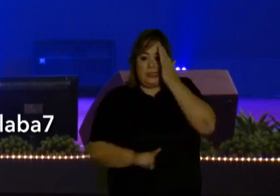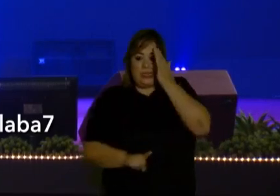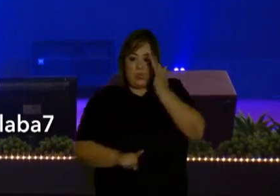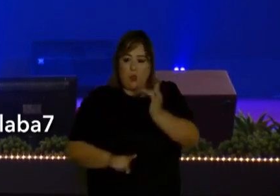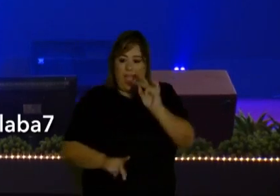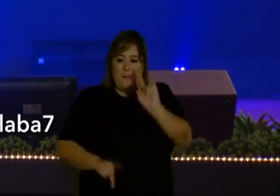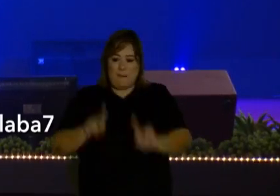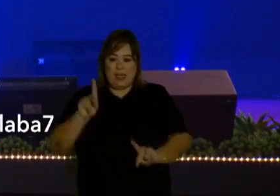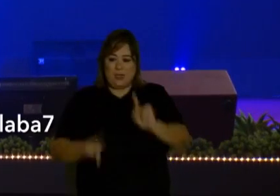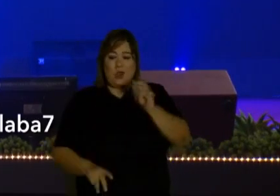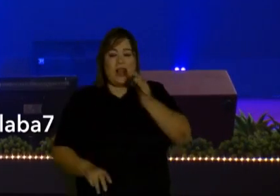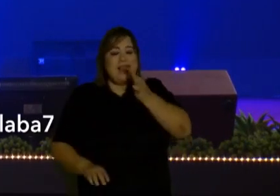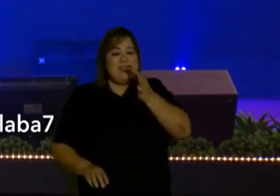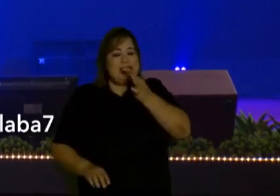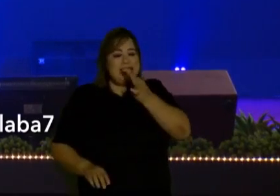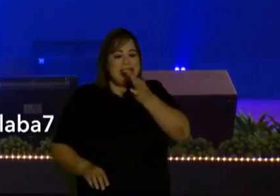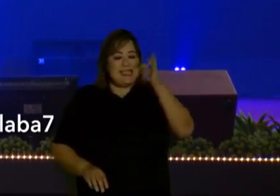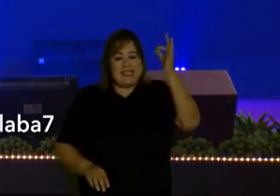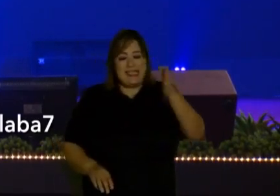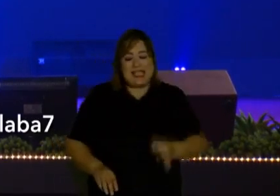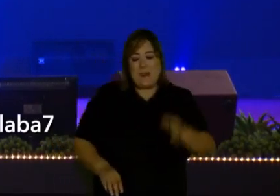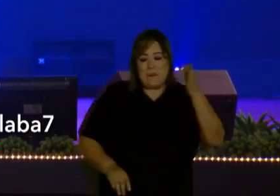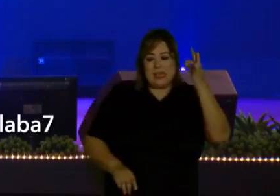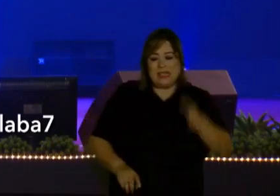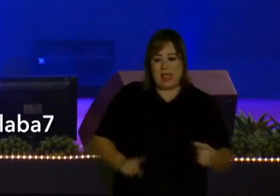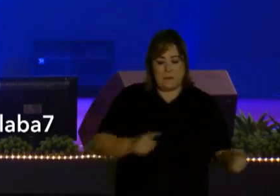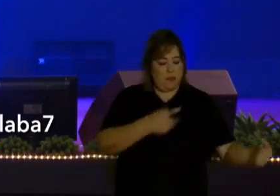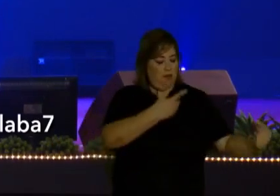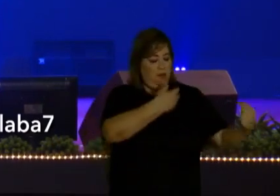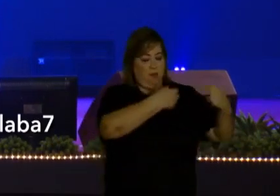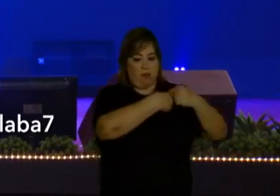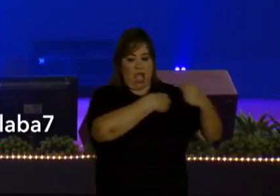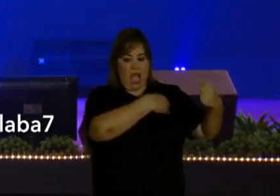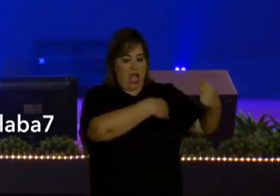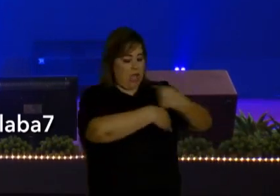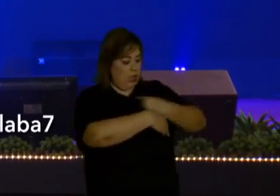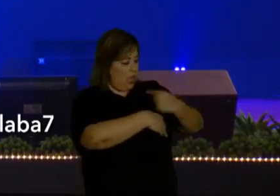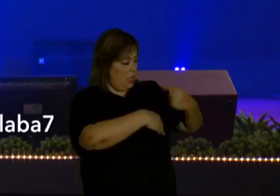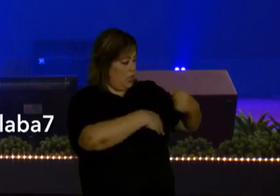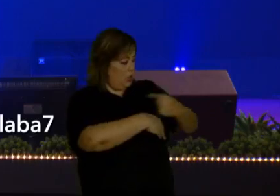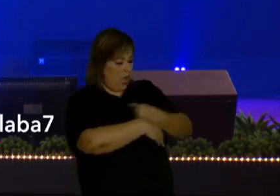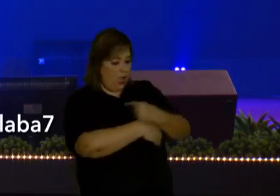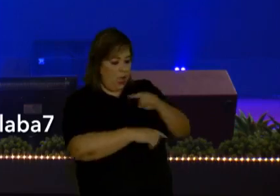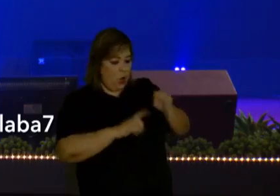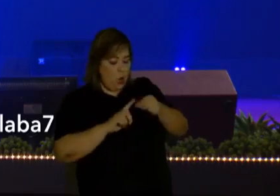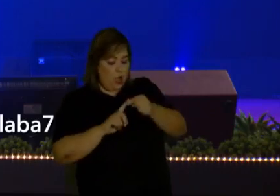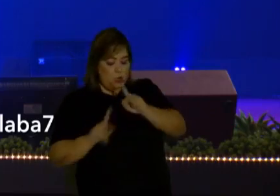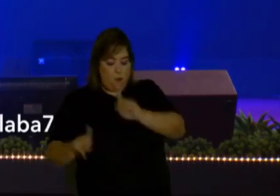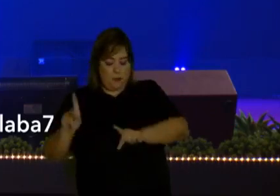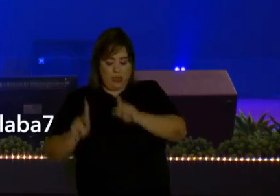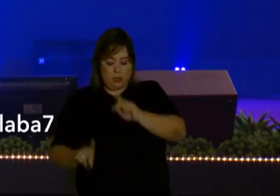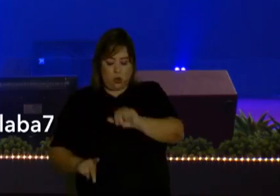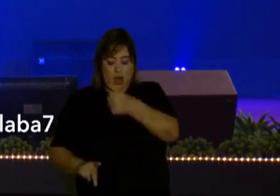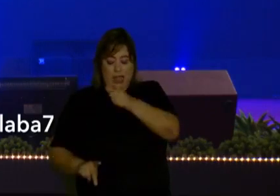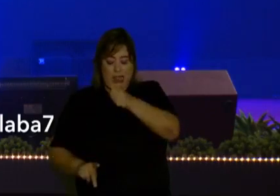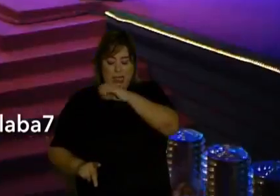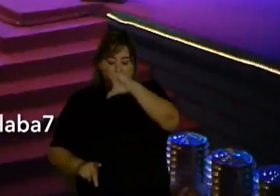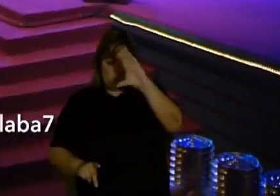porque el enemigo sabe que cuando tú caminas en ese principio, tú estás destinado a que todo lo que la palabra dice se cumpla a tu